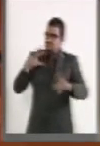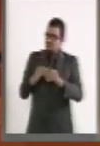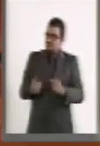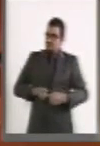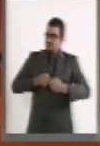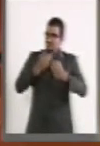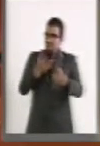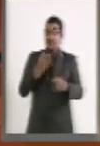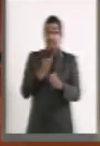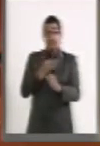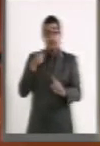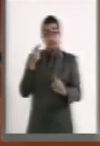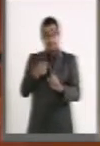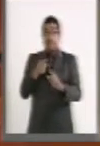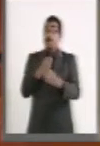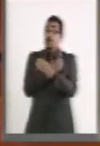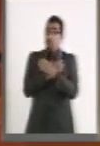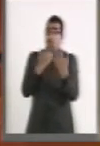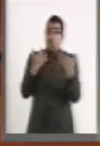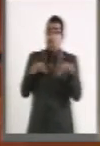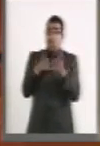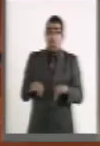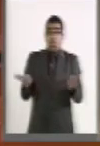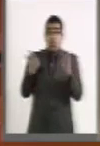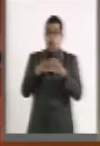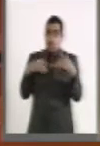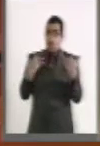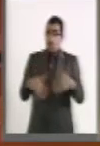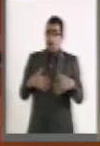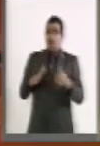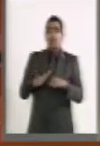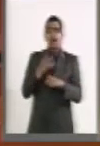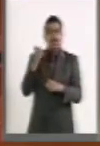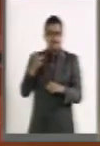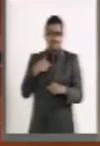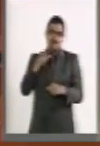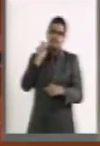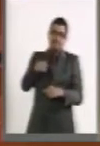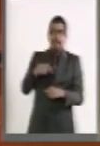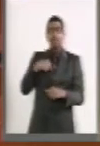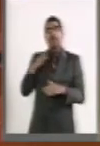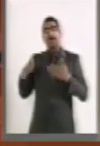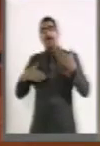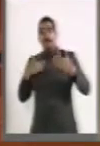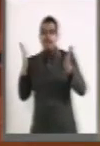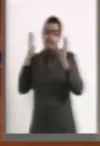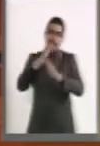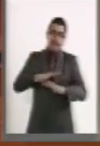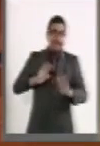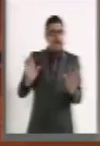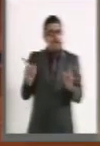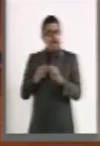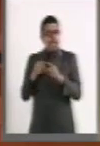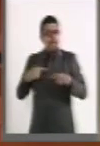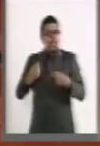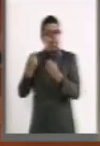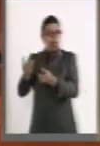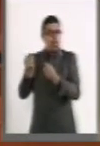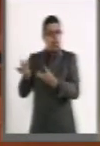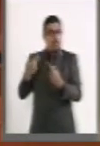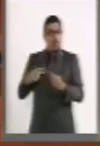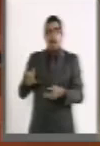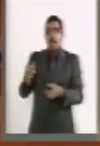En él, la educación juega un importante papel. Ya no se trata de divertir o entretener al mayor, ni de